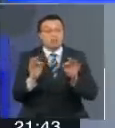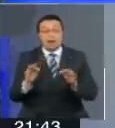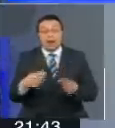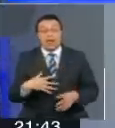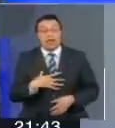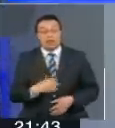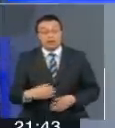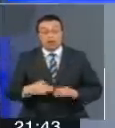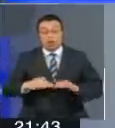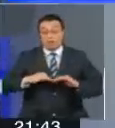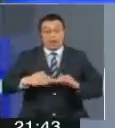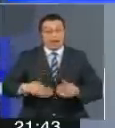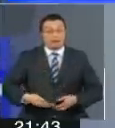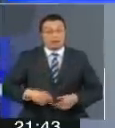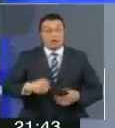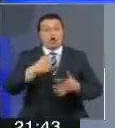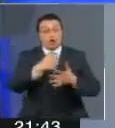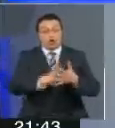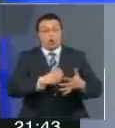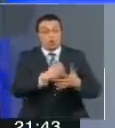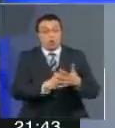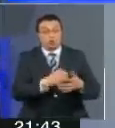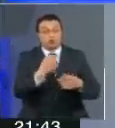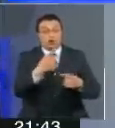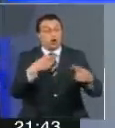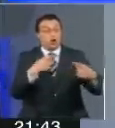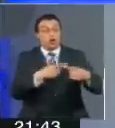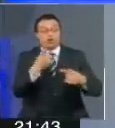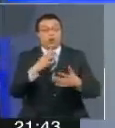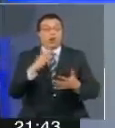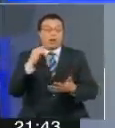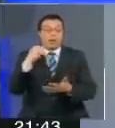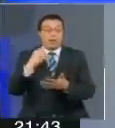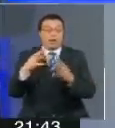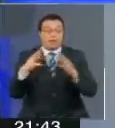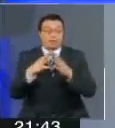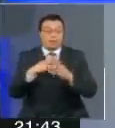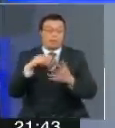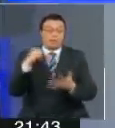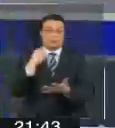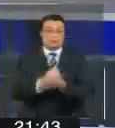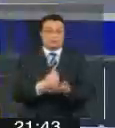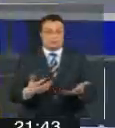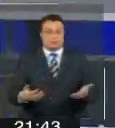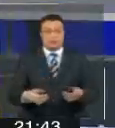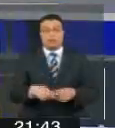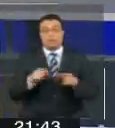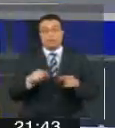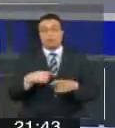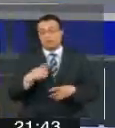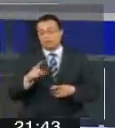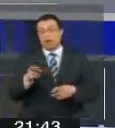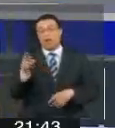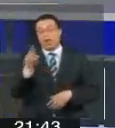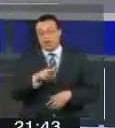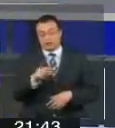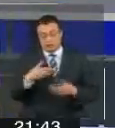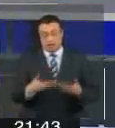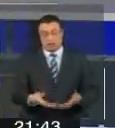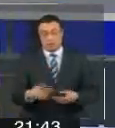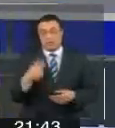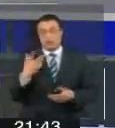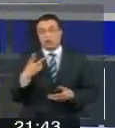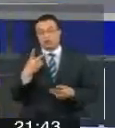hijos, embarazada, que luchan contra una dictadura, Carmen, y una máquina de tengo matar. Tengo que llevarla nuevamente al presente. Tengo otra pregunta,